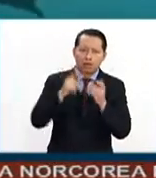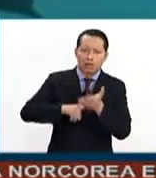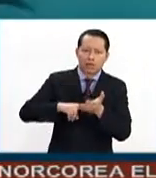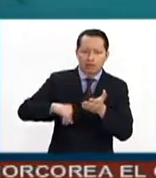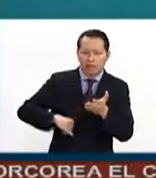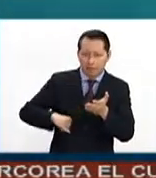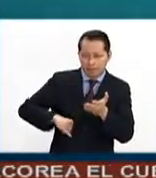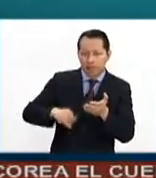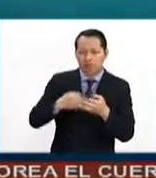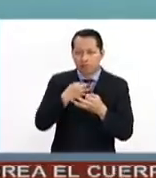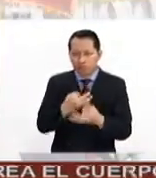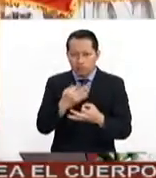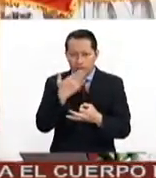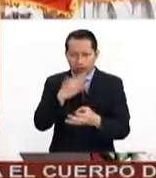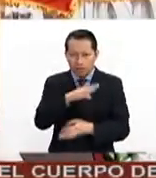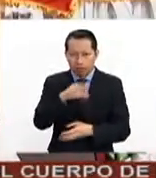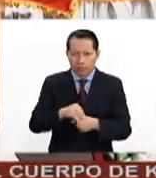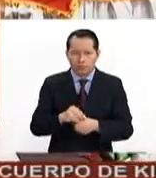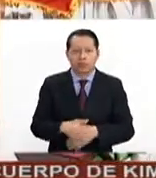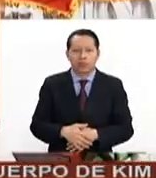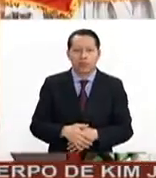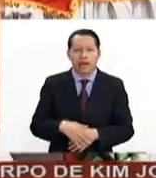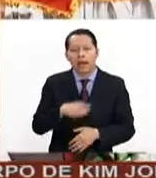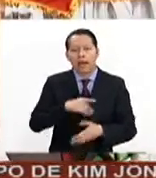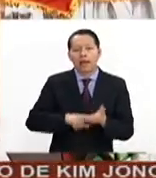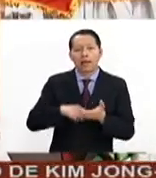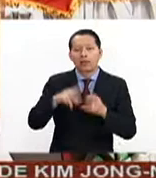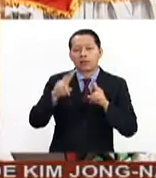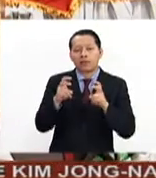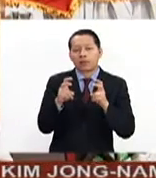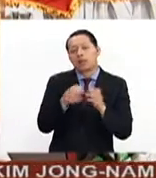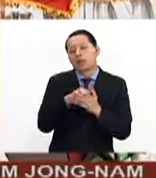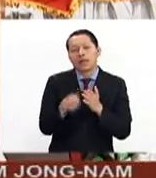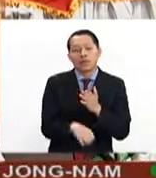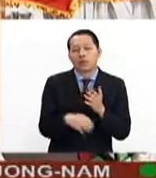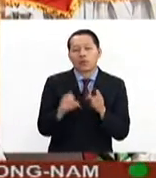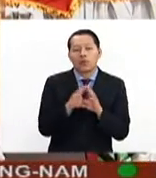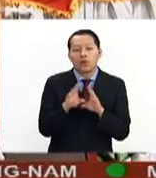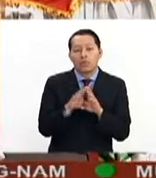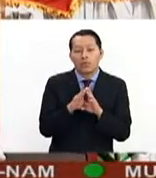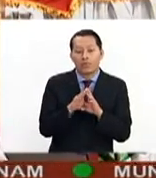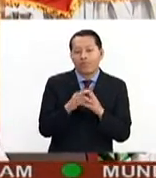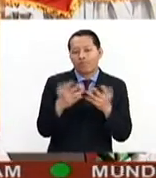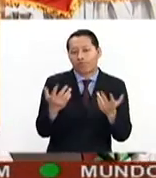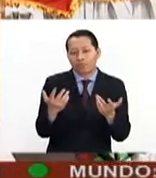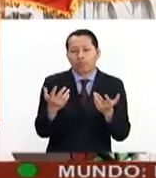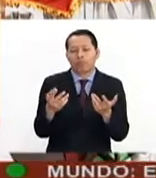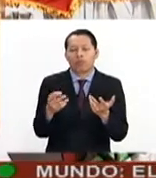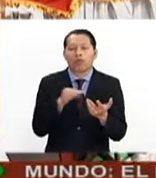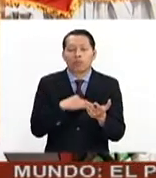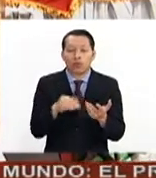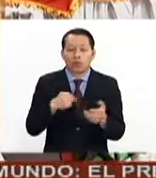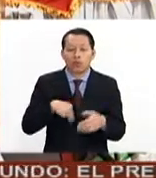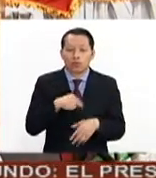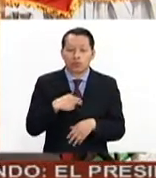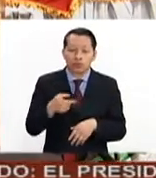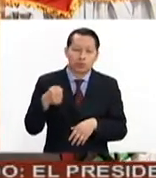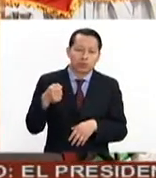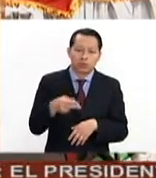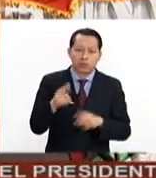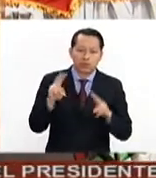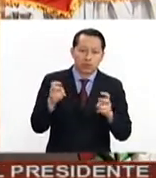y atractivos para el público. Tenemos temas, por ejemplo, como que nosotros le